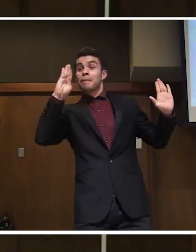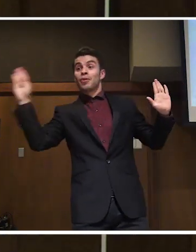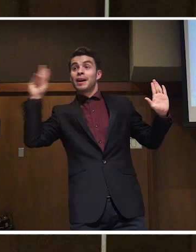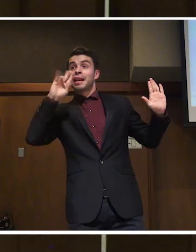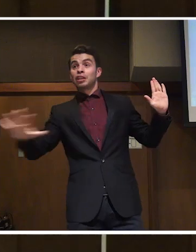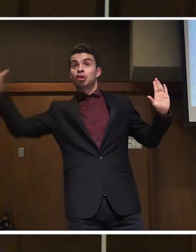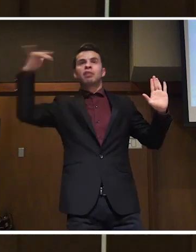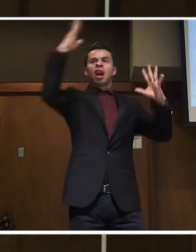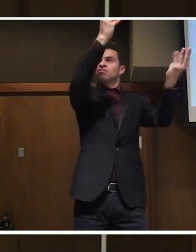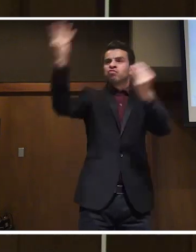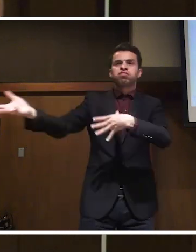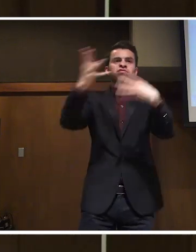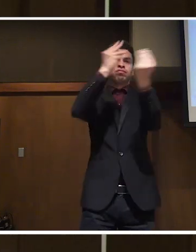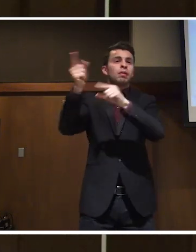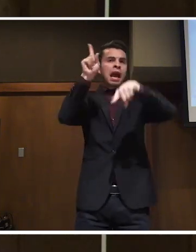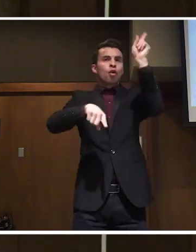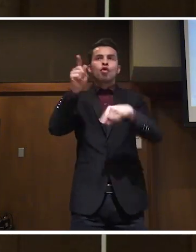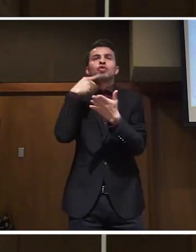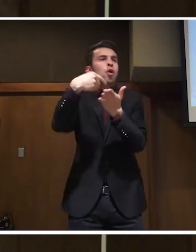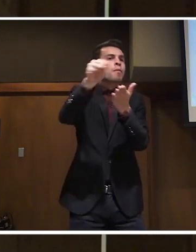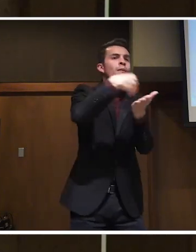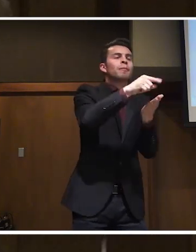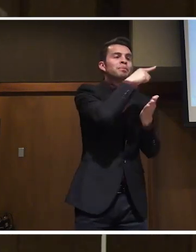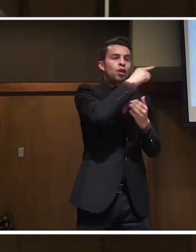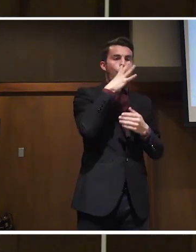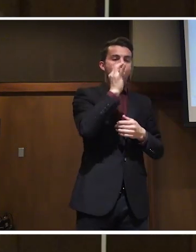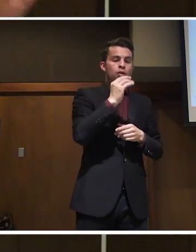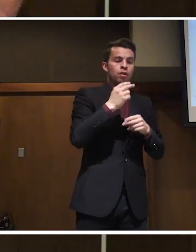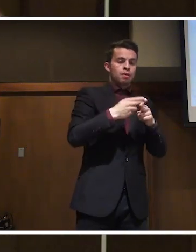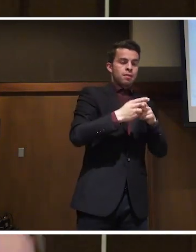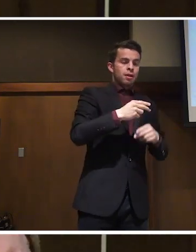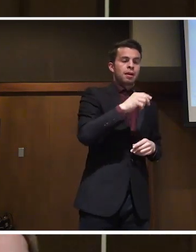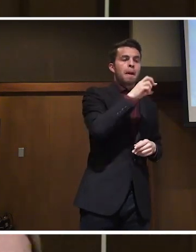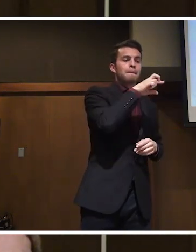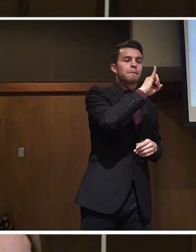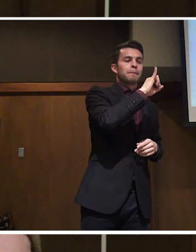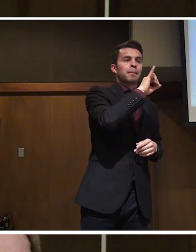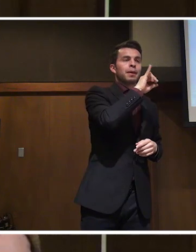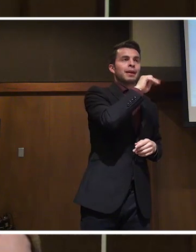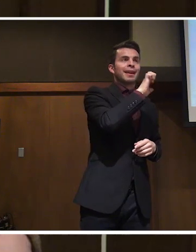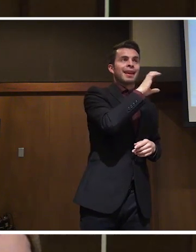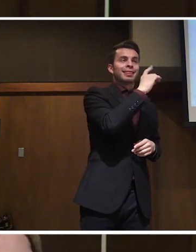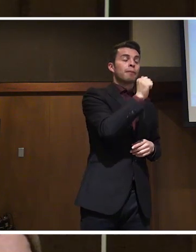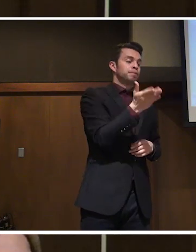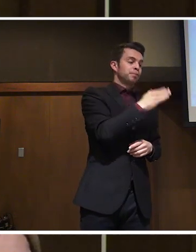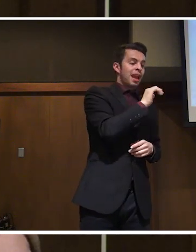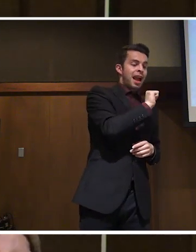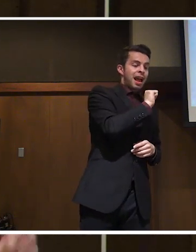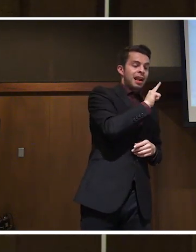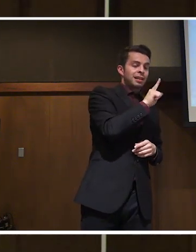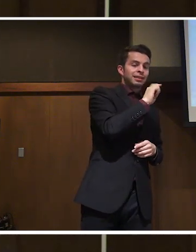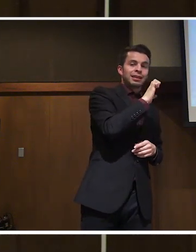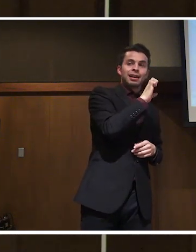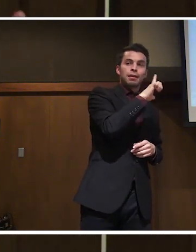grandes colecciones de coleccionistas privados, por ejemplo, la de Aníbal Pineda, la de Anselmo Pineda, es una biblioteca